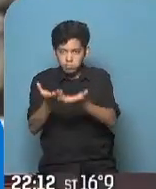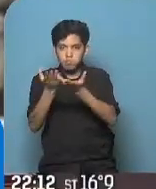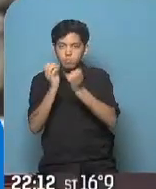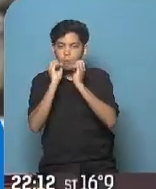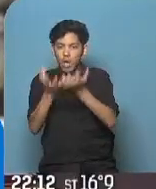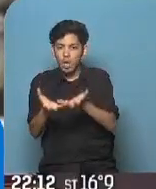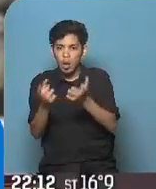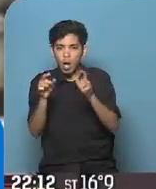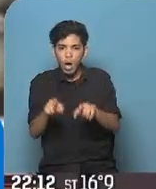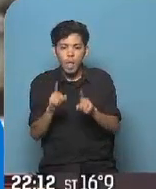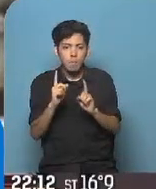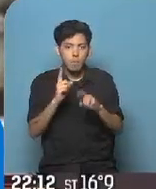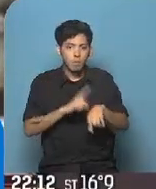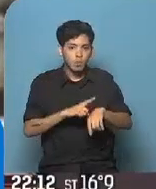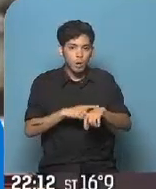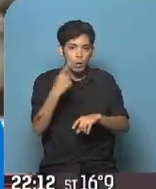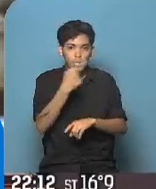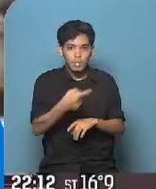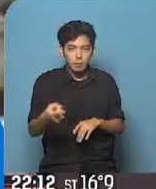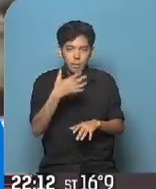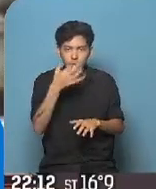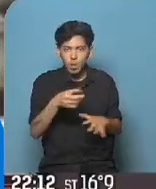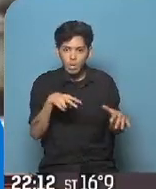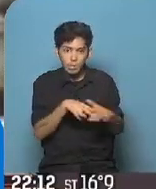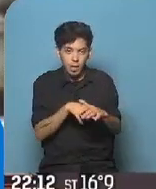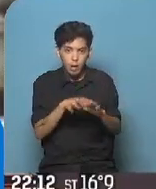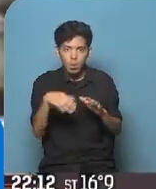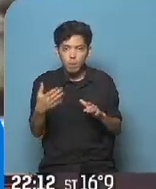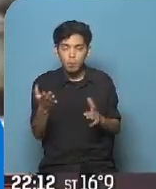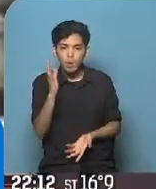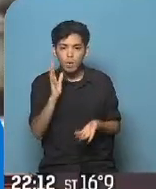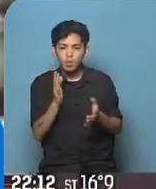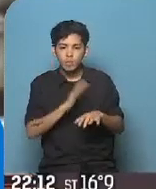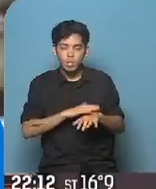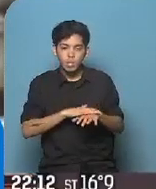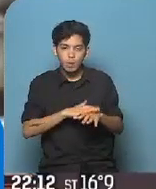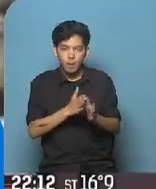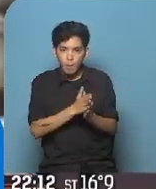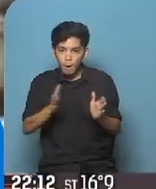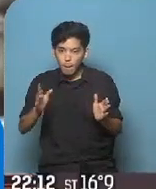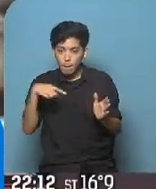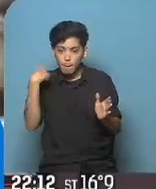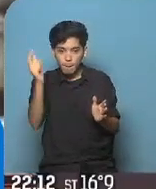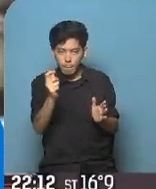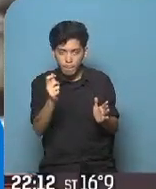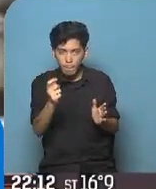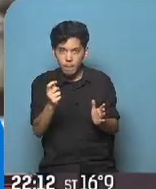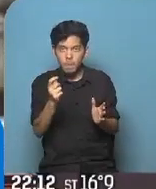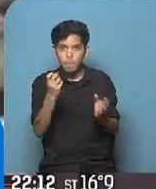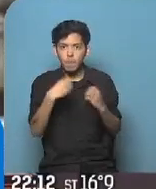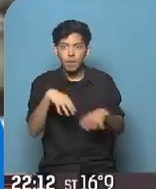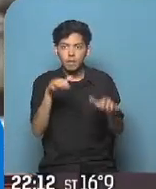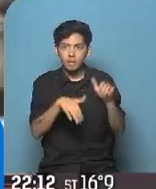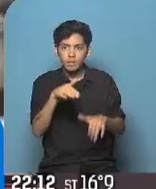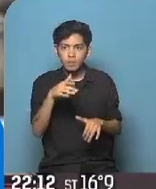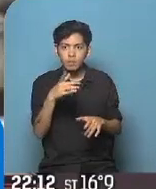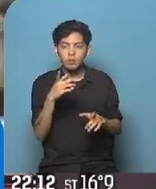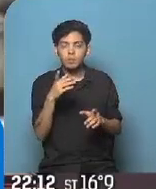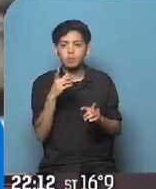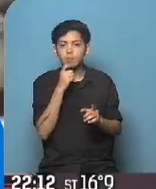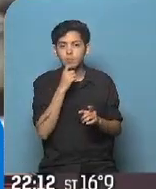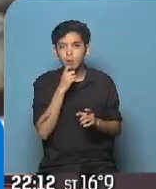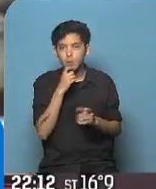para arriba, pero al mismo tiempo una semana seguro internado, después una recuperación, las elecciones son el mes que viene. Puede ser, por un lado, que